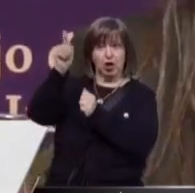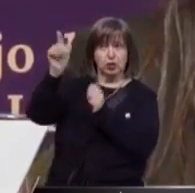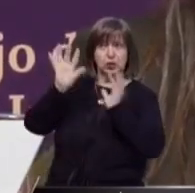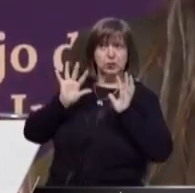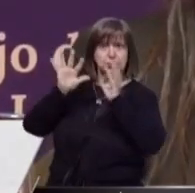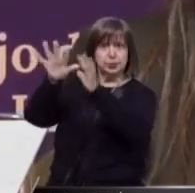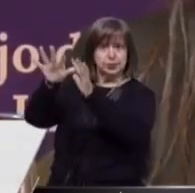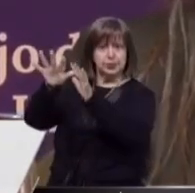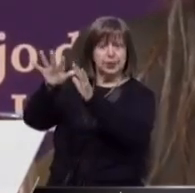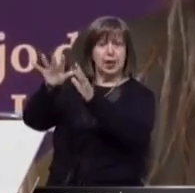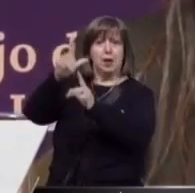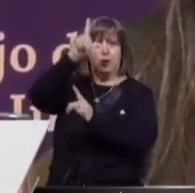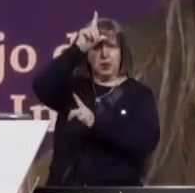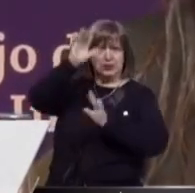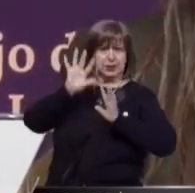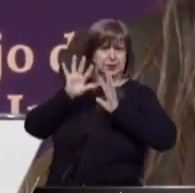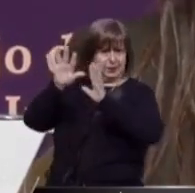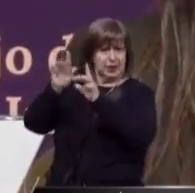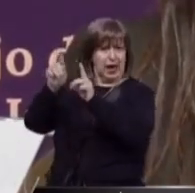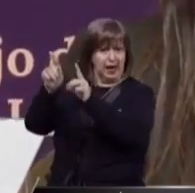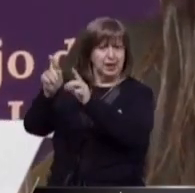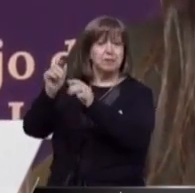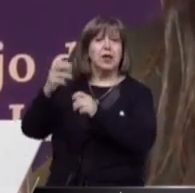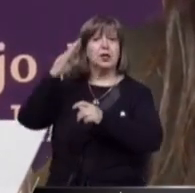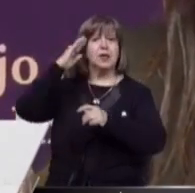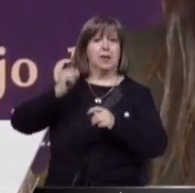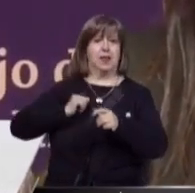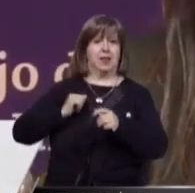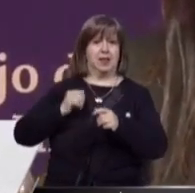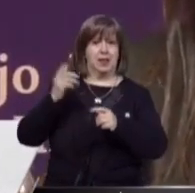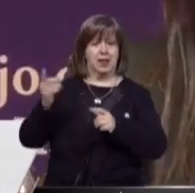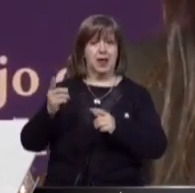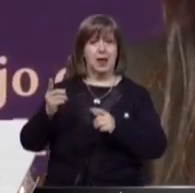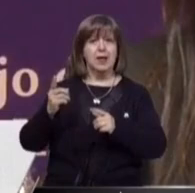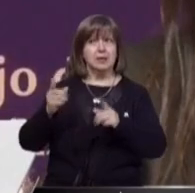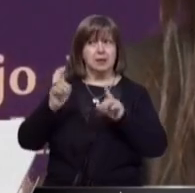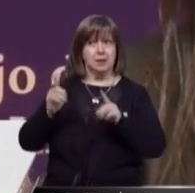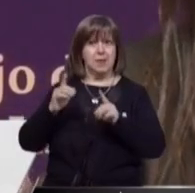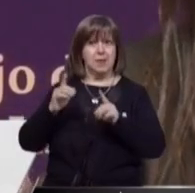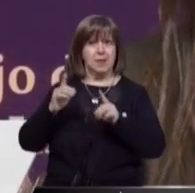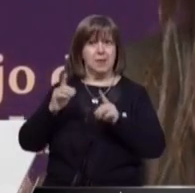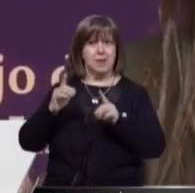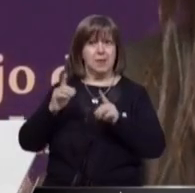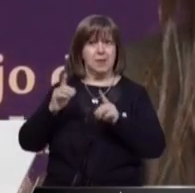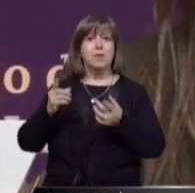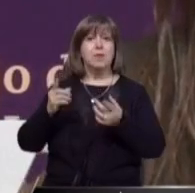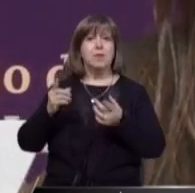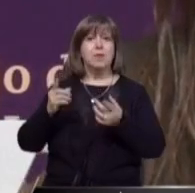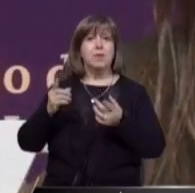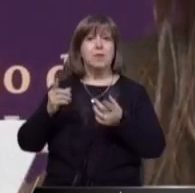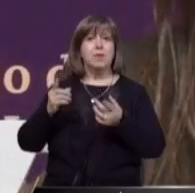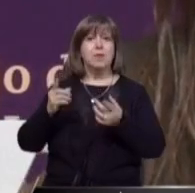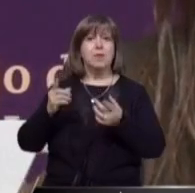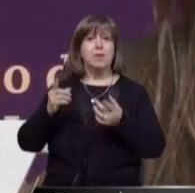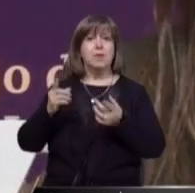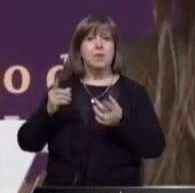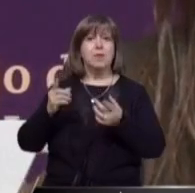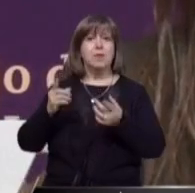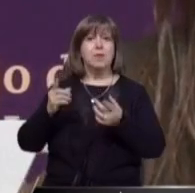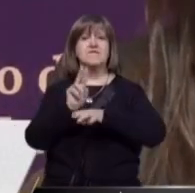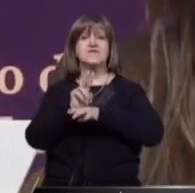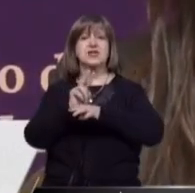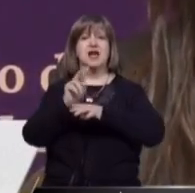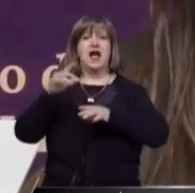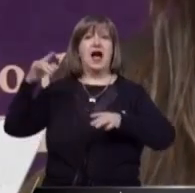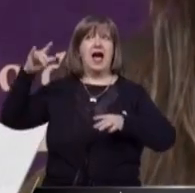Fuerzas Provinciales están realizando. Pero además, nuestras Fuerzas Armadas tienen el control y vigilancia del espacio